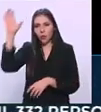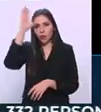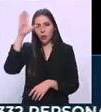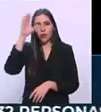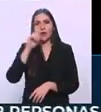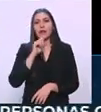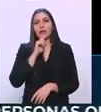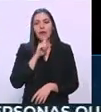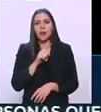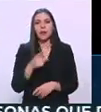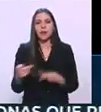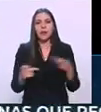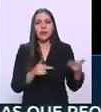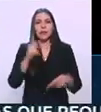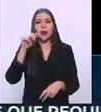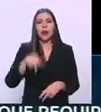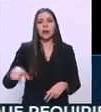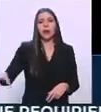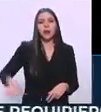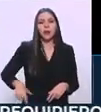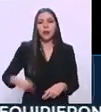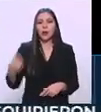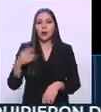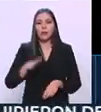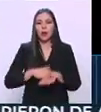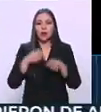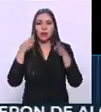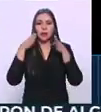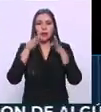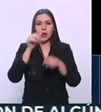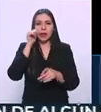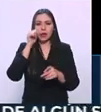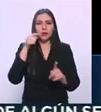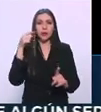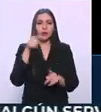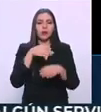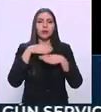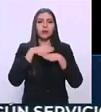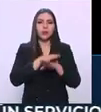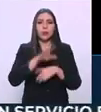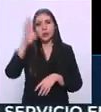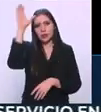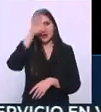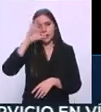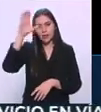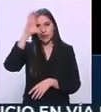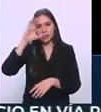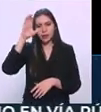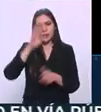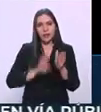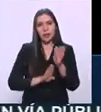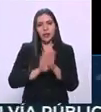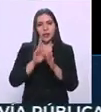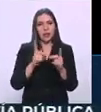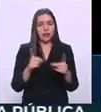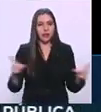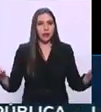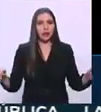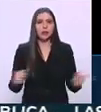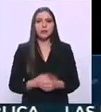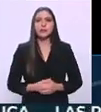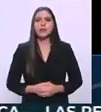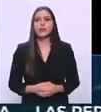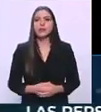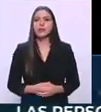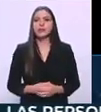que estratégicamente el gobierno tiene que focalizar en términos de desarrollo científico. Justamente relacionado con